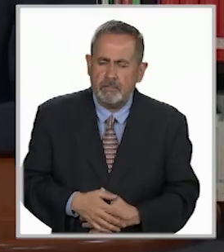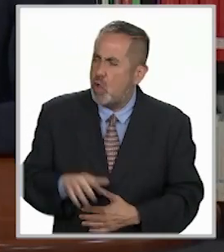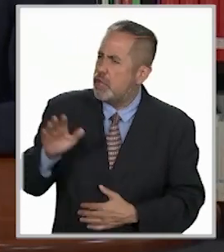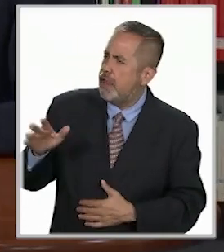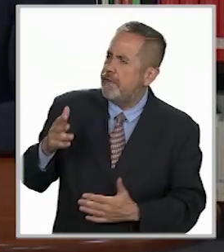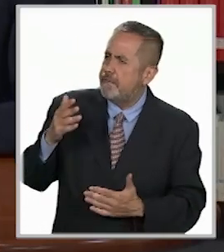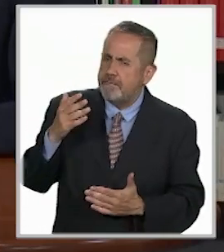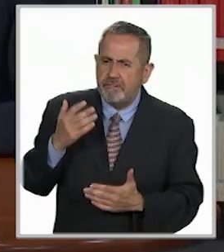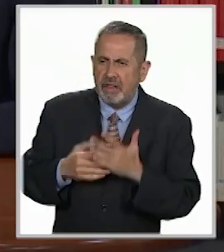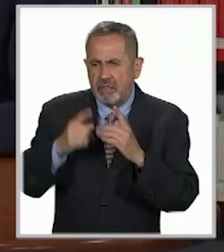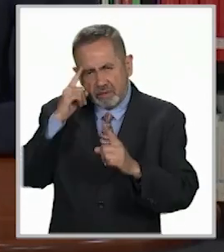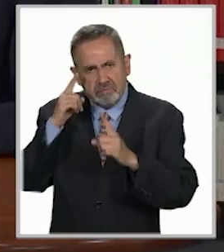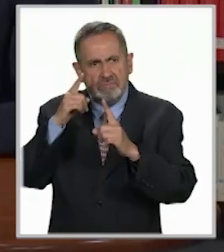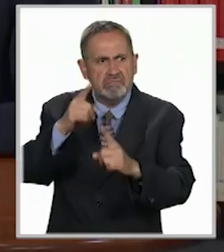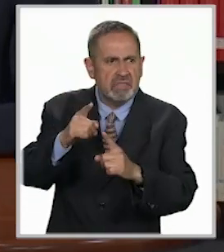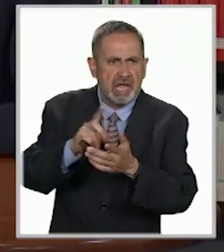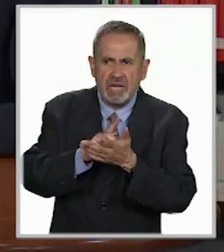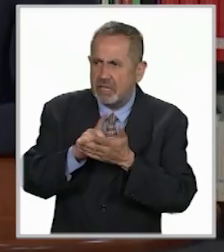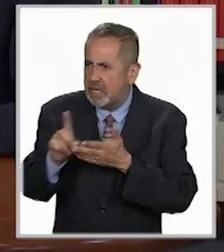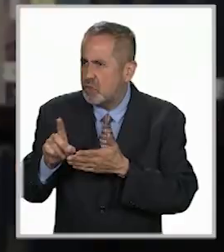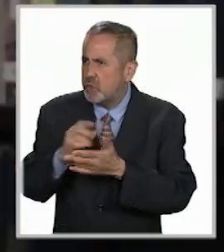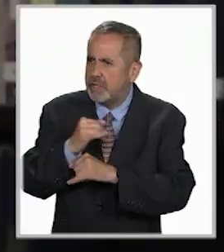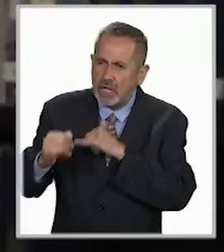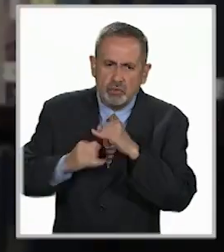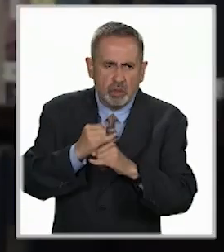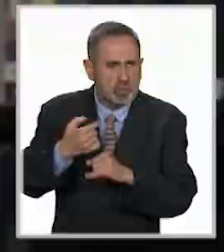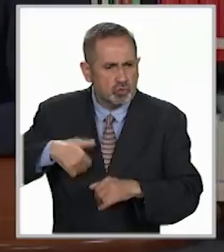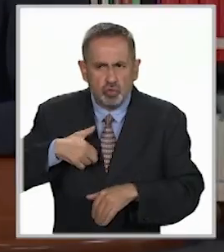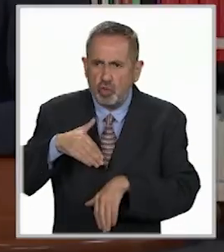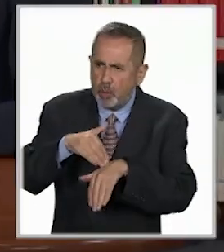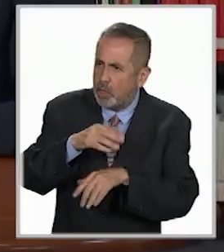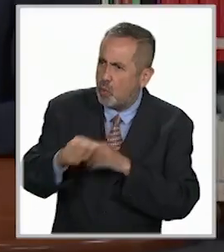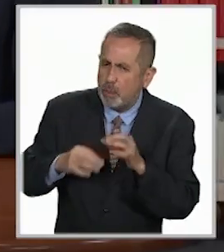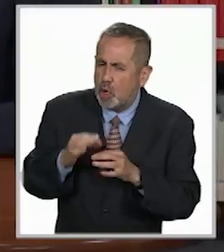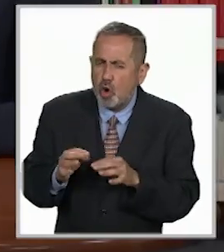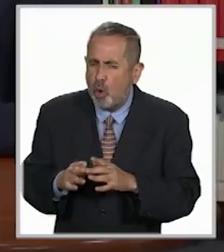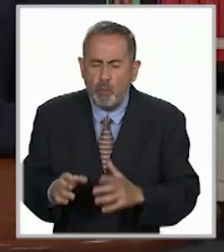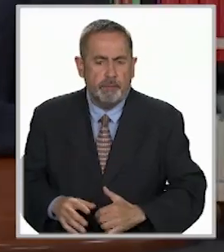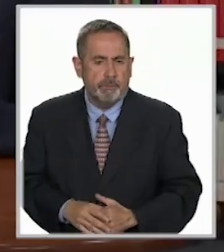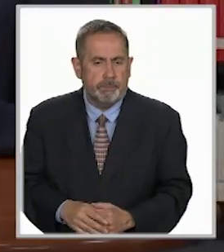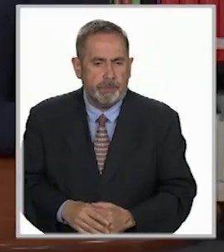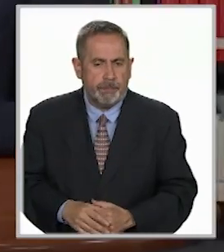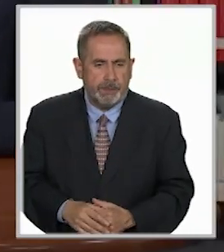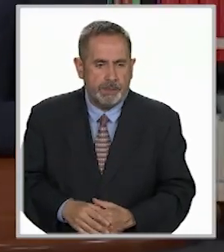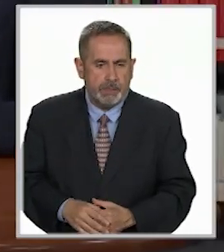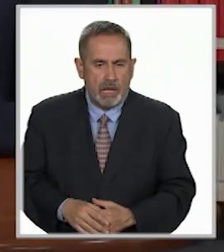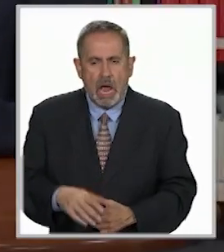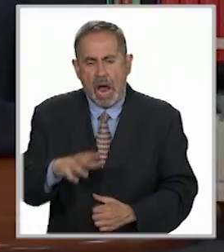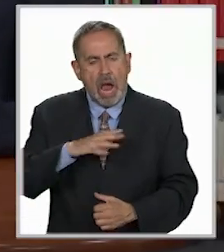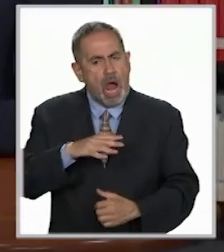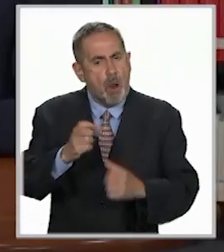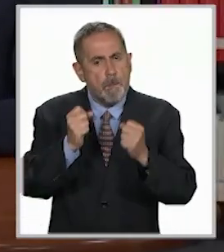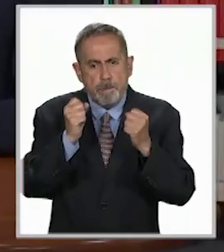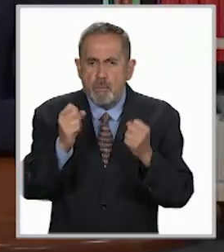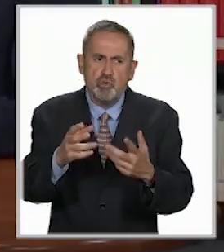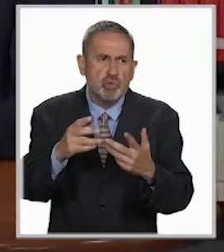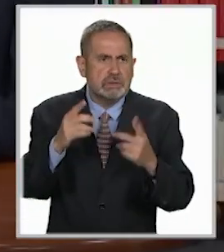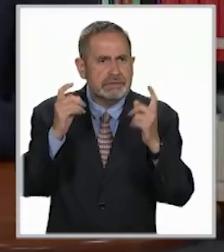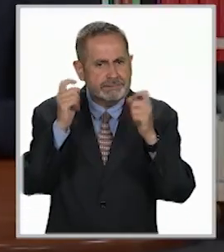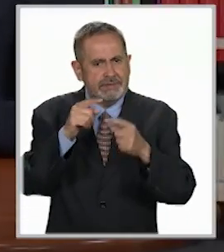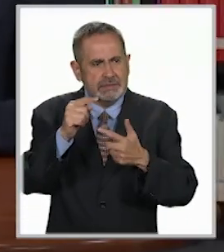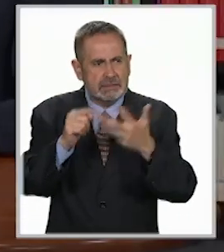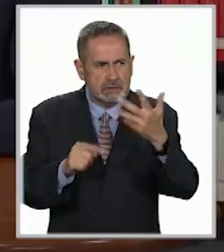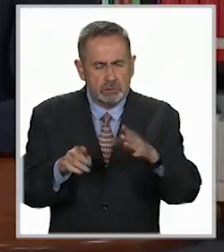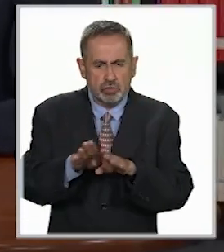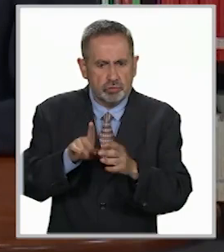en el respeto y la aplicación del derecho internacional público, Aline? Claro, el derecho internacional público tiene muchos desafíos porque, como